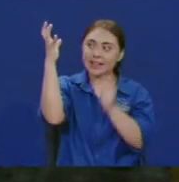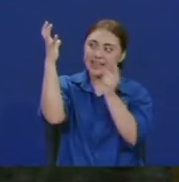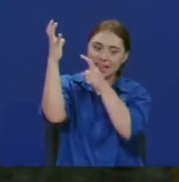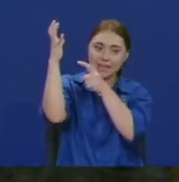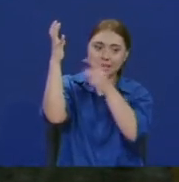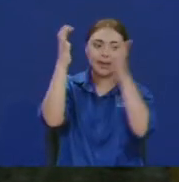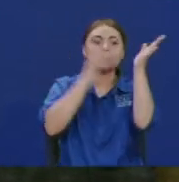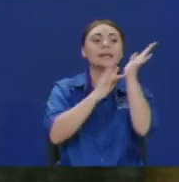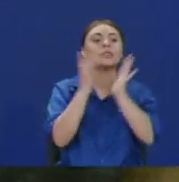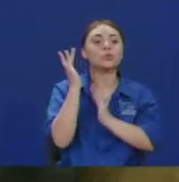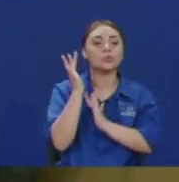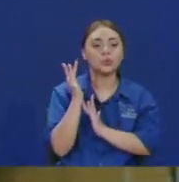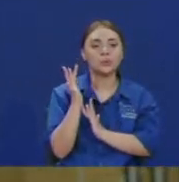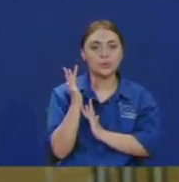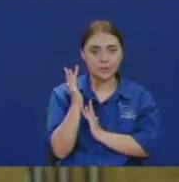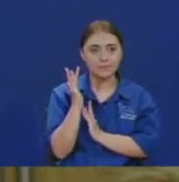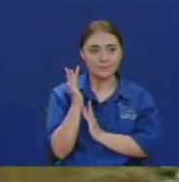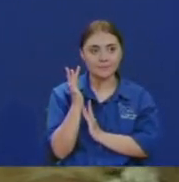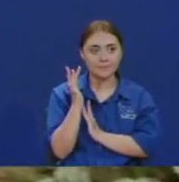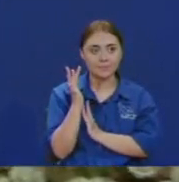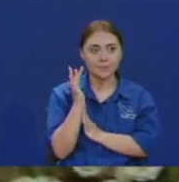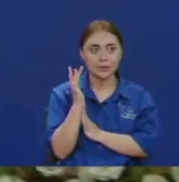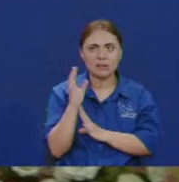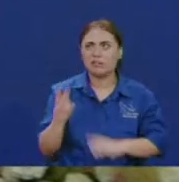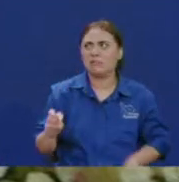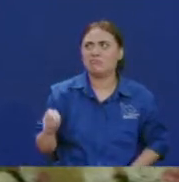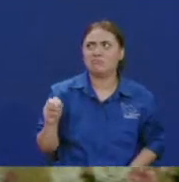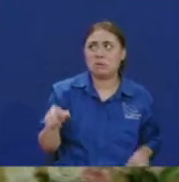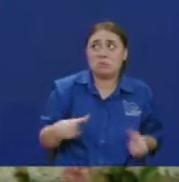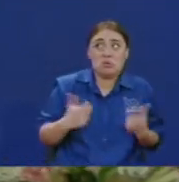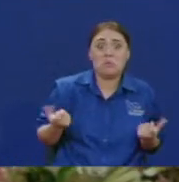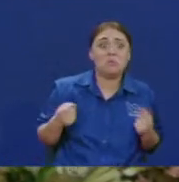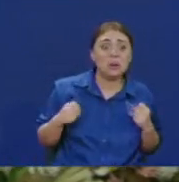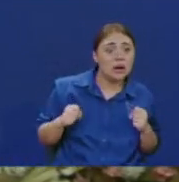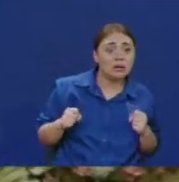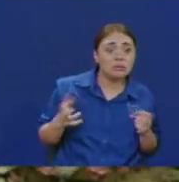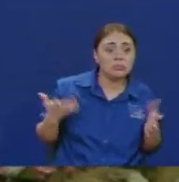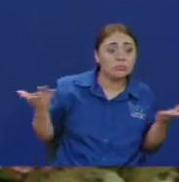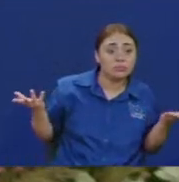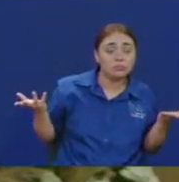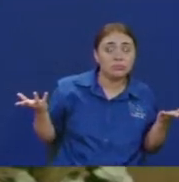Jesucristo. ¿Y cómo hago eso, hermano? Dígame, ¿cómo hago?